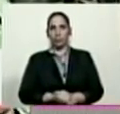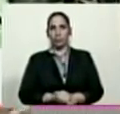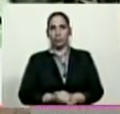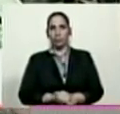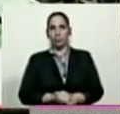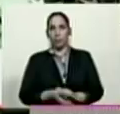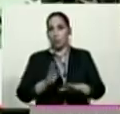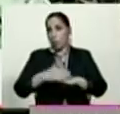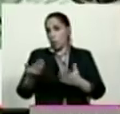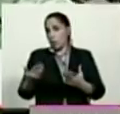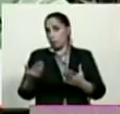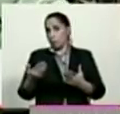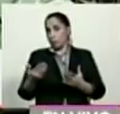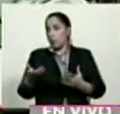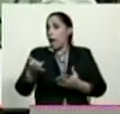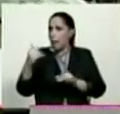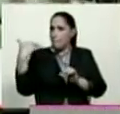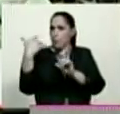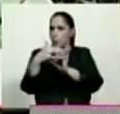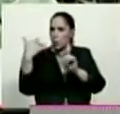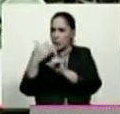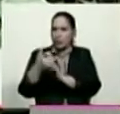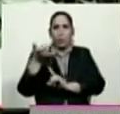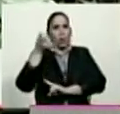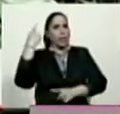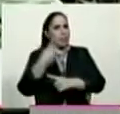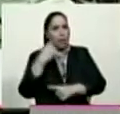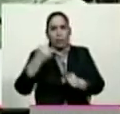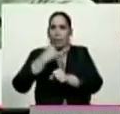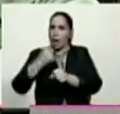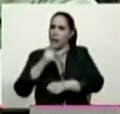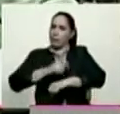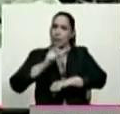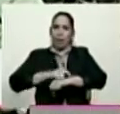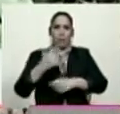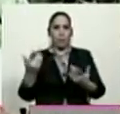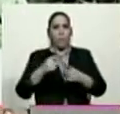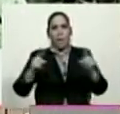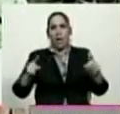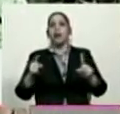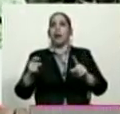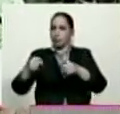Porque, bueno, las provocaciones hay que trabajarlas con tiempo para desmontarlas.